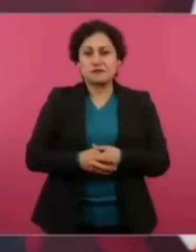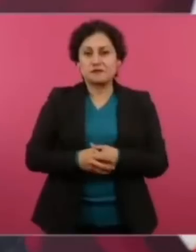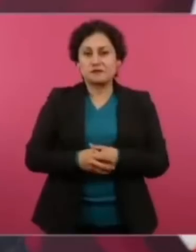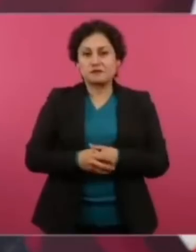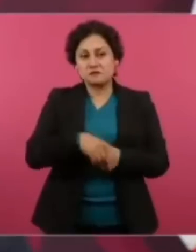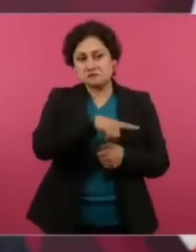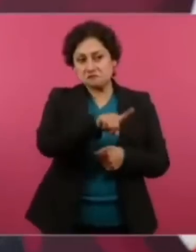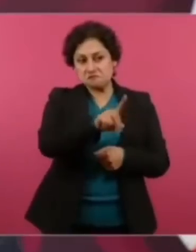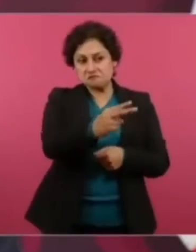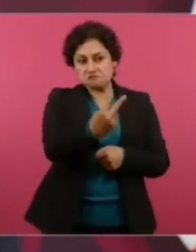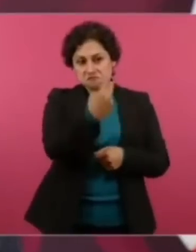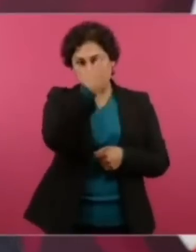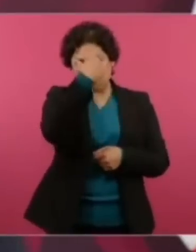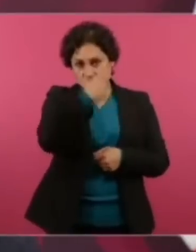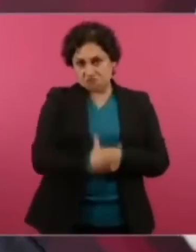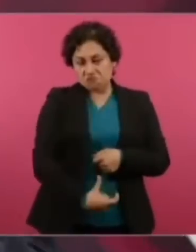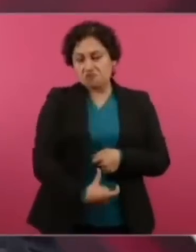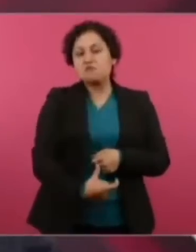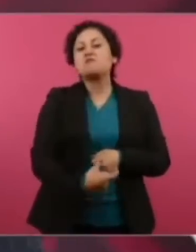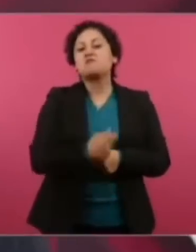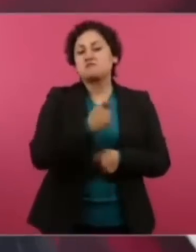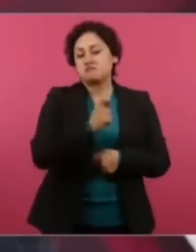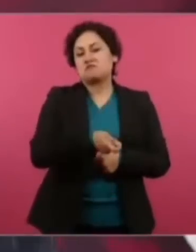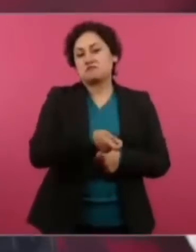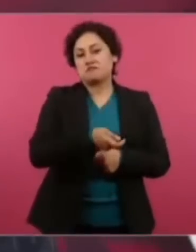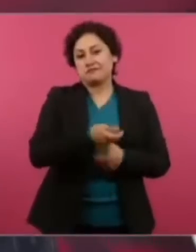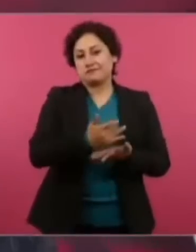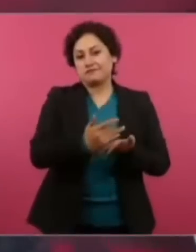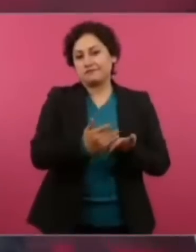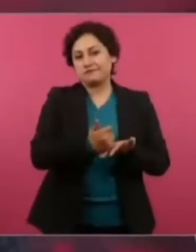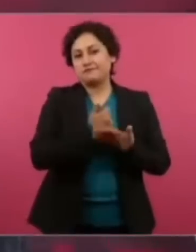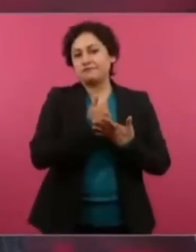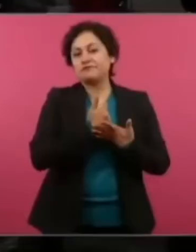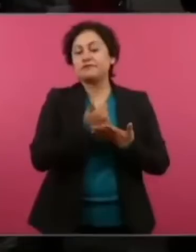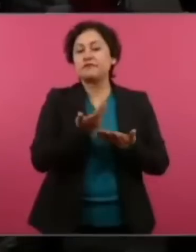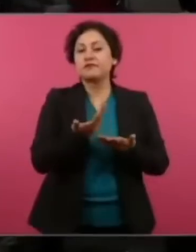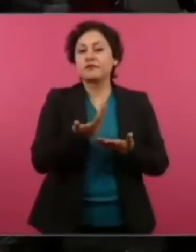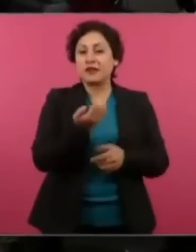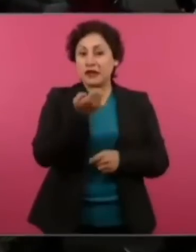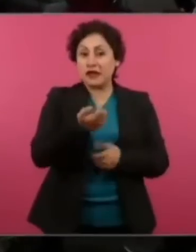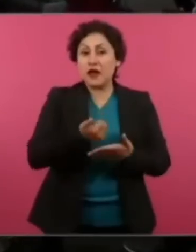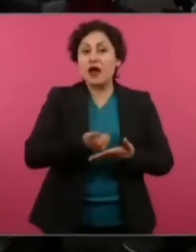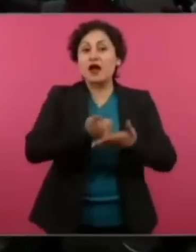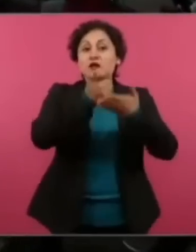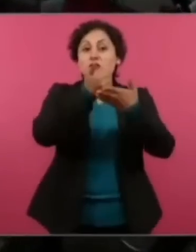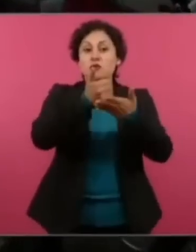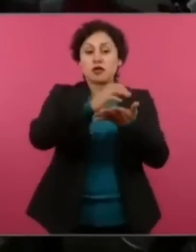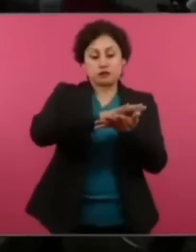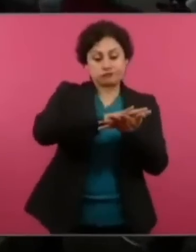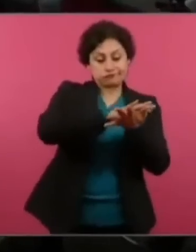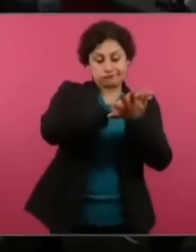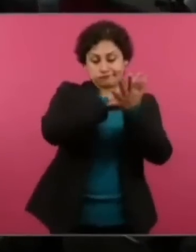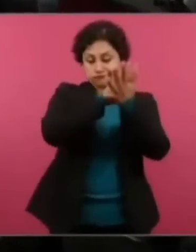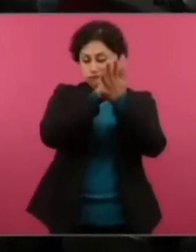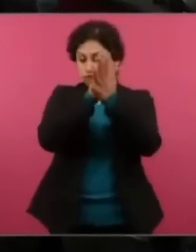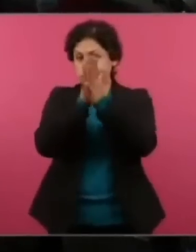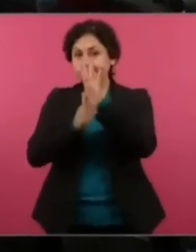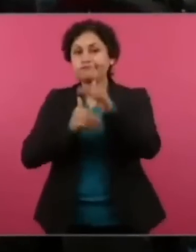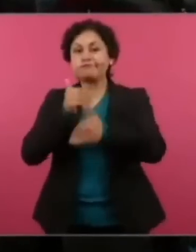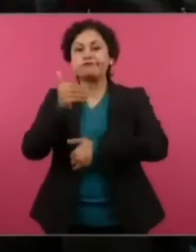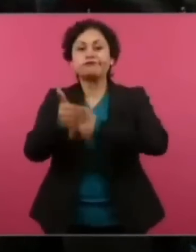Y es lo que permite seguir avanzando y transformar.